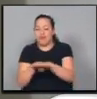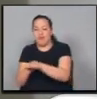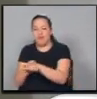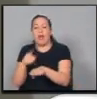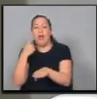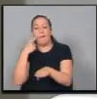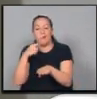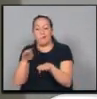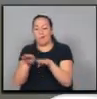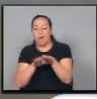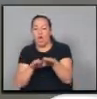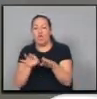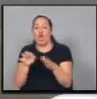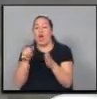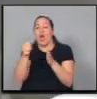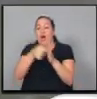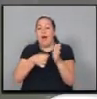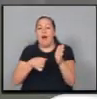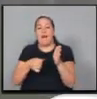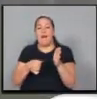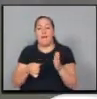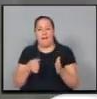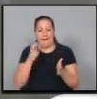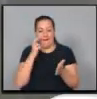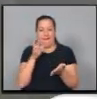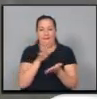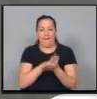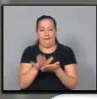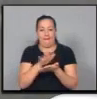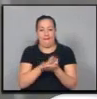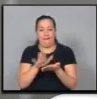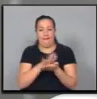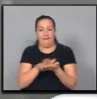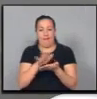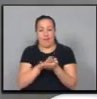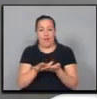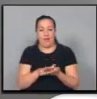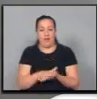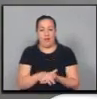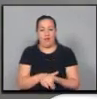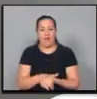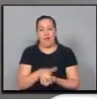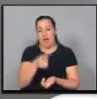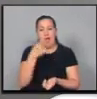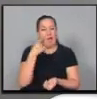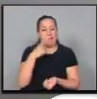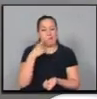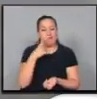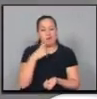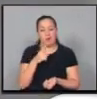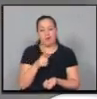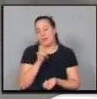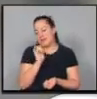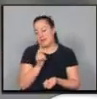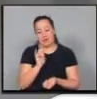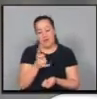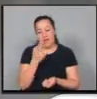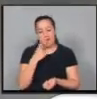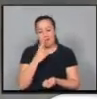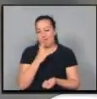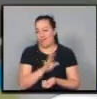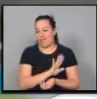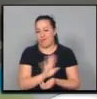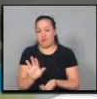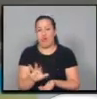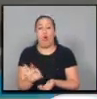¿no? O le raspo el espejito. Ahí viene, ¿no?, de nuevo, ahí viene de nuevo. No sería raro. Eso es intencional. Y puede ser. Eso es intencional. ¿O sabes qué? O